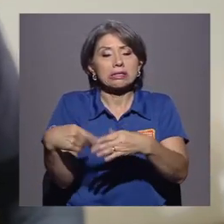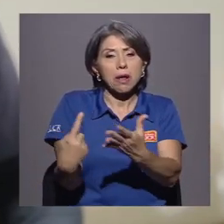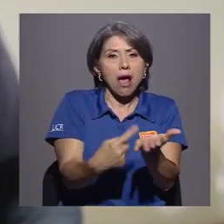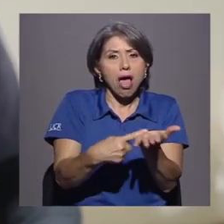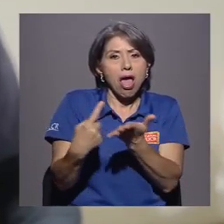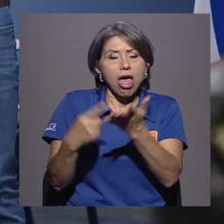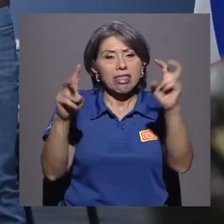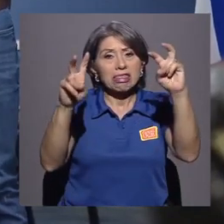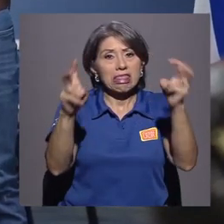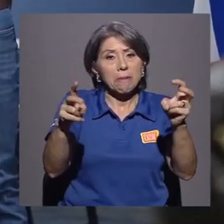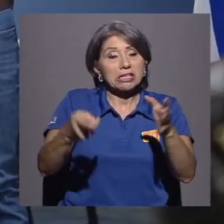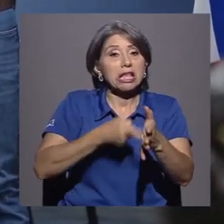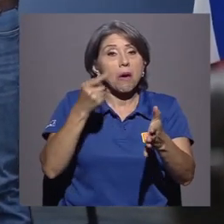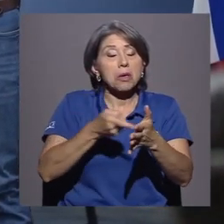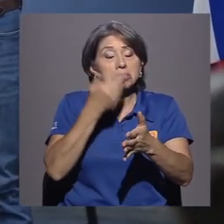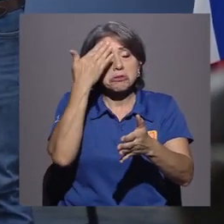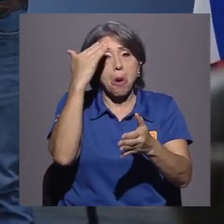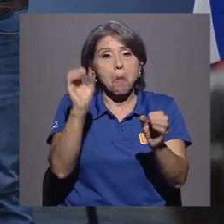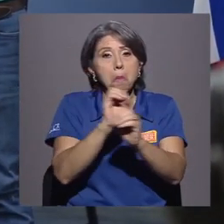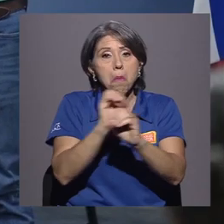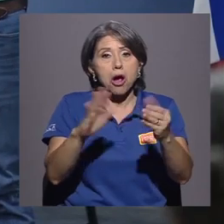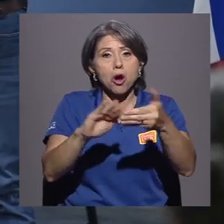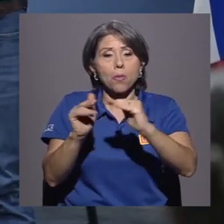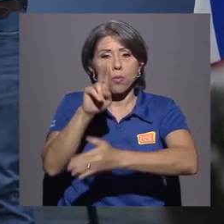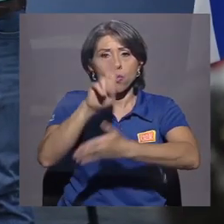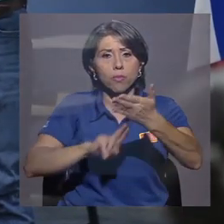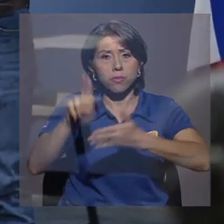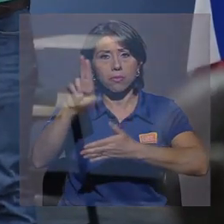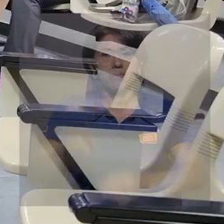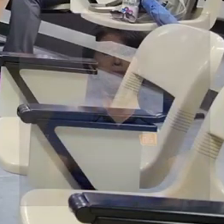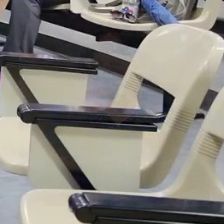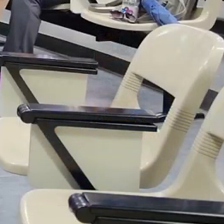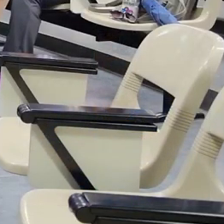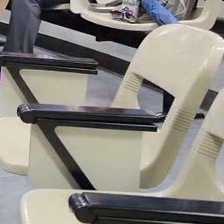sobre estos temas que muchas veces se desconoce en la comunidad universitaria.